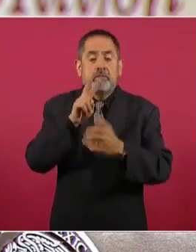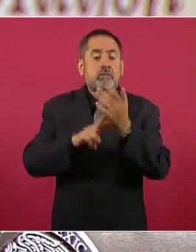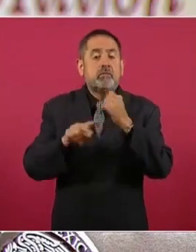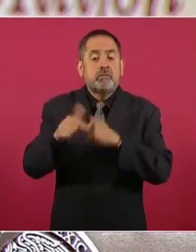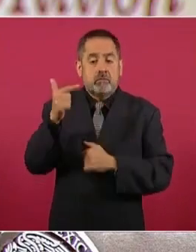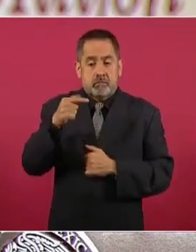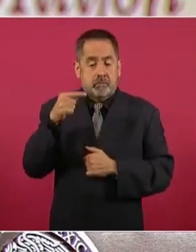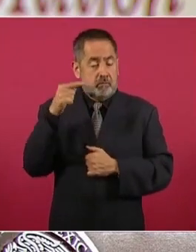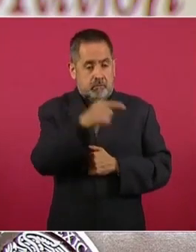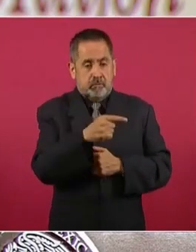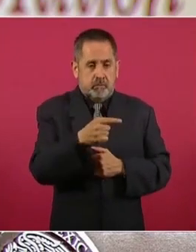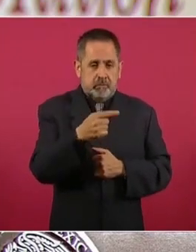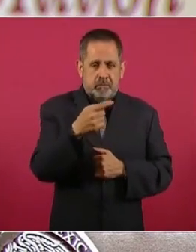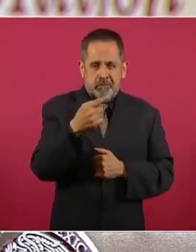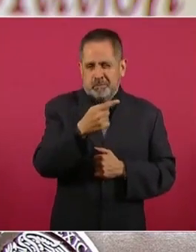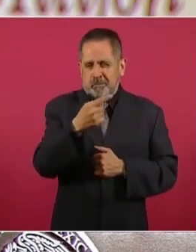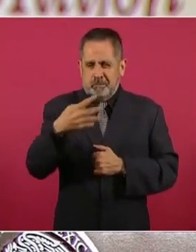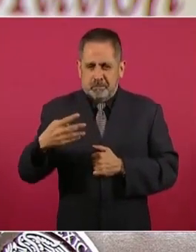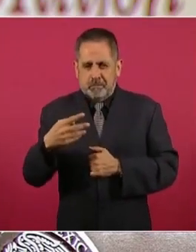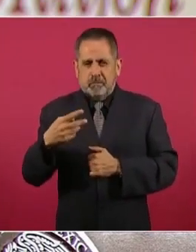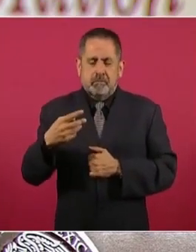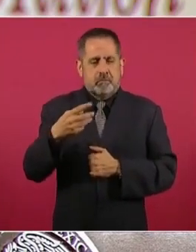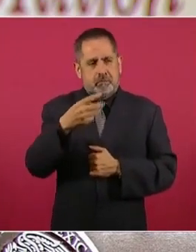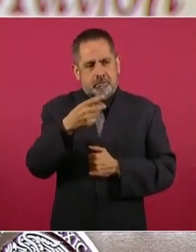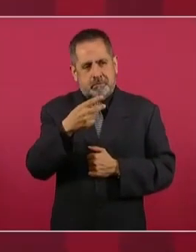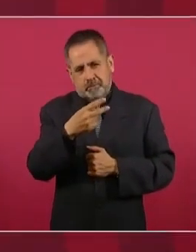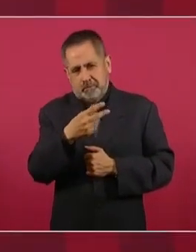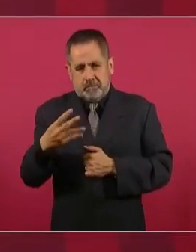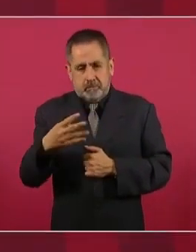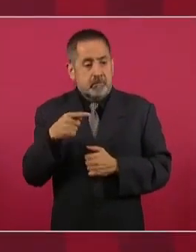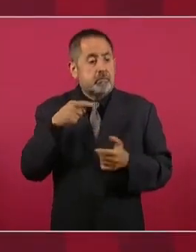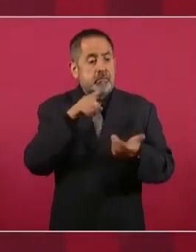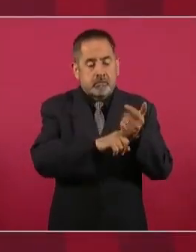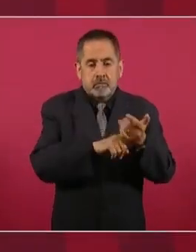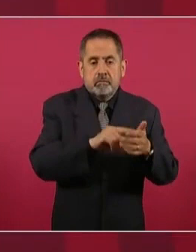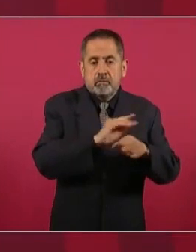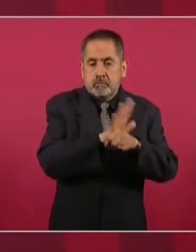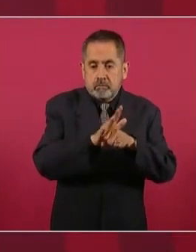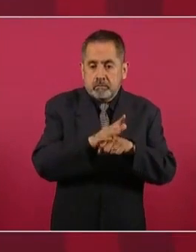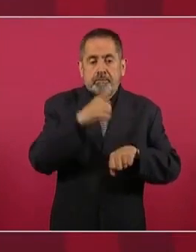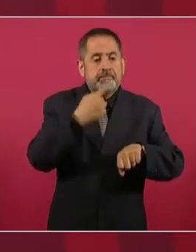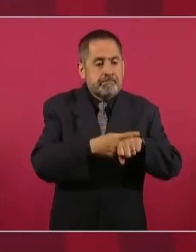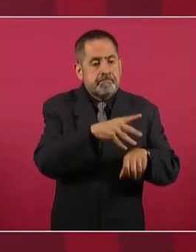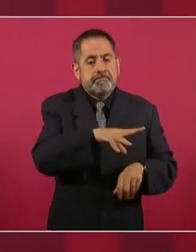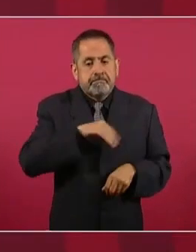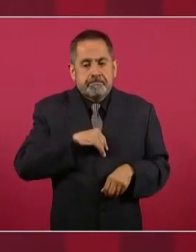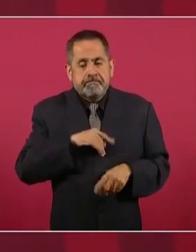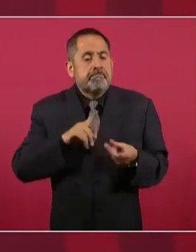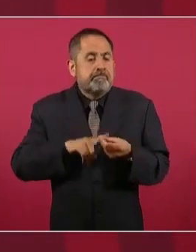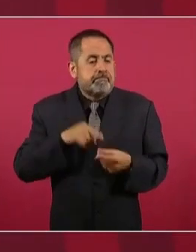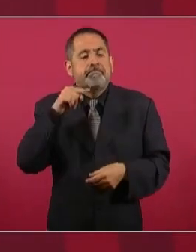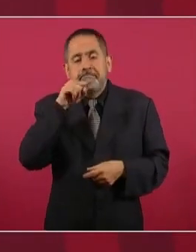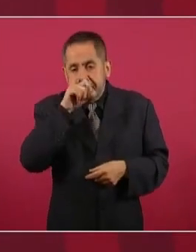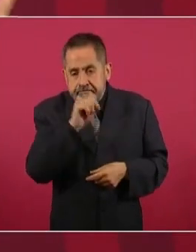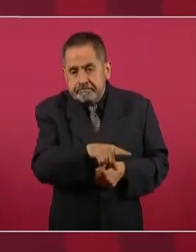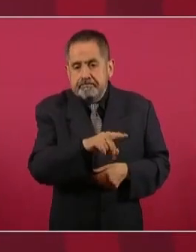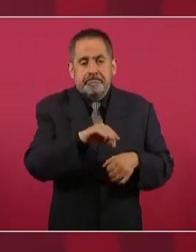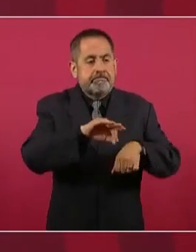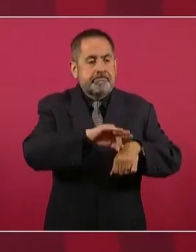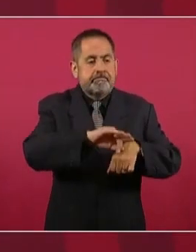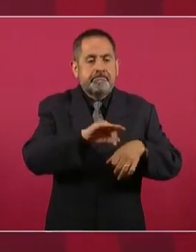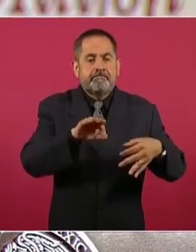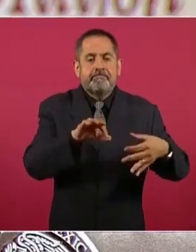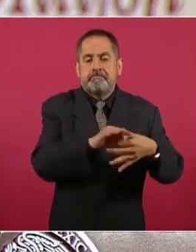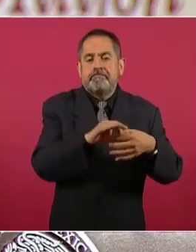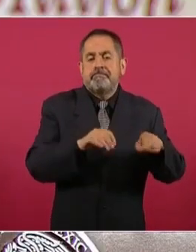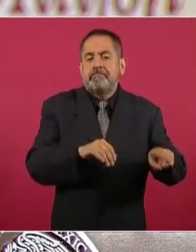la tercera parte ahora con COVID ocurrieron en consultorios adyacentes a farmacia. Ahora, ¿de dónde viene